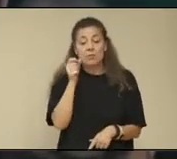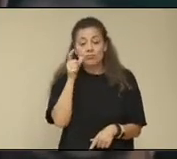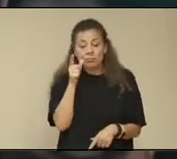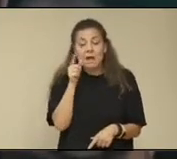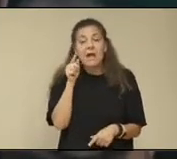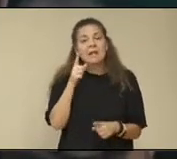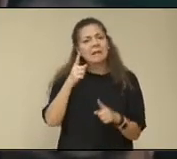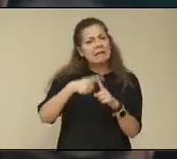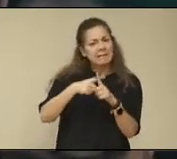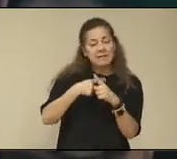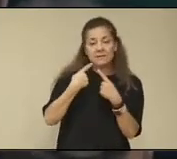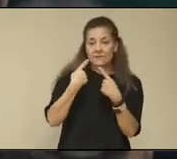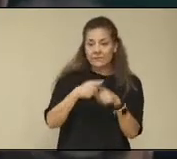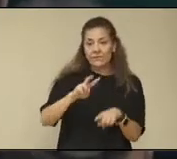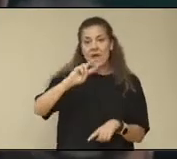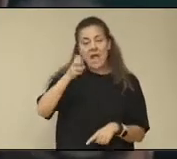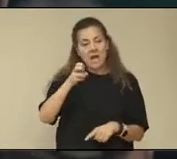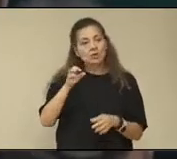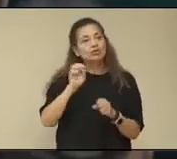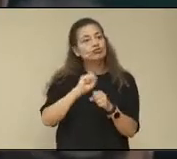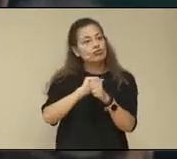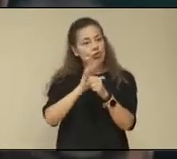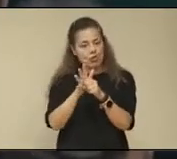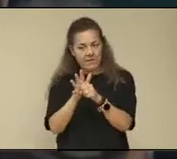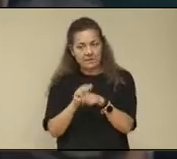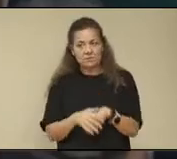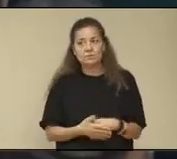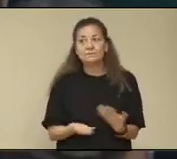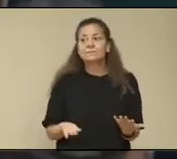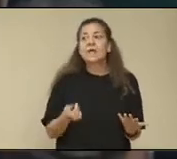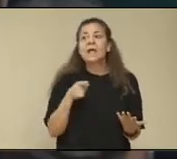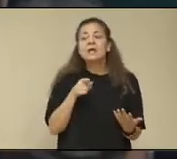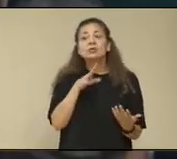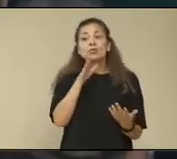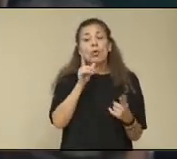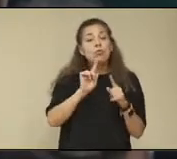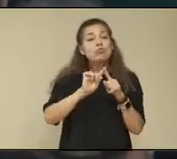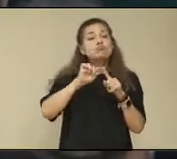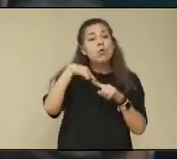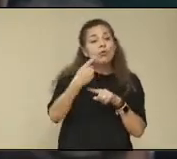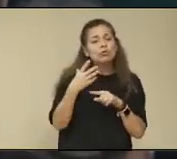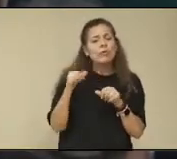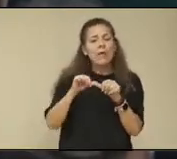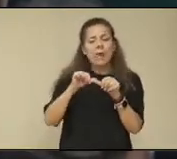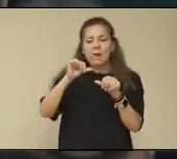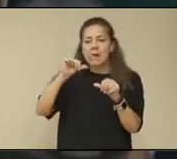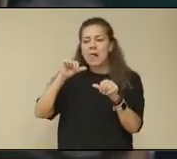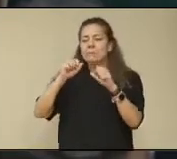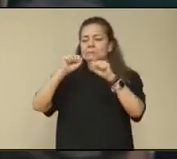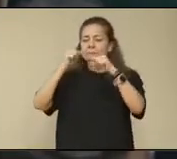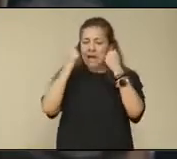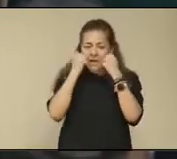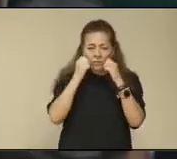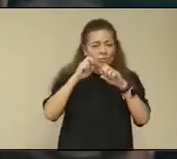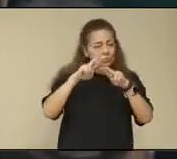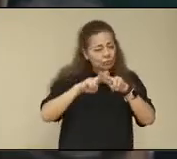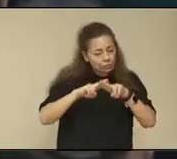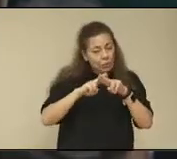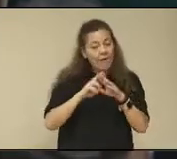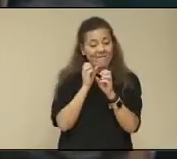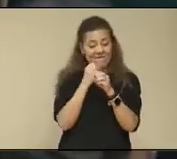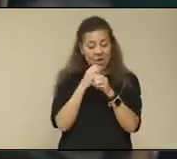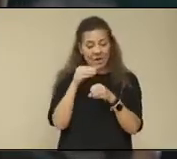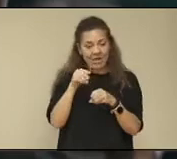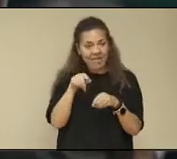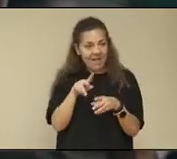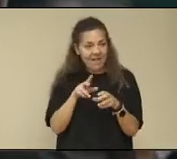distintos niveles en otros coronavirus. Digamos que es producto de muchos años del estudio de la biología del virus que